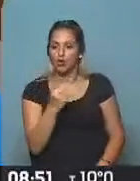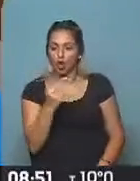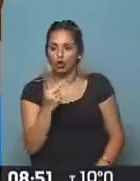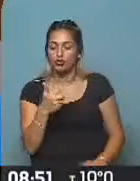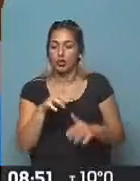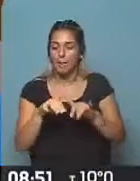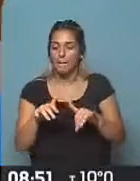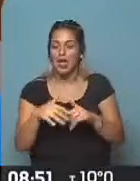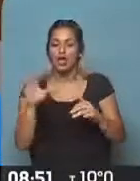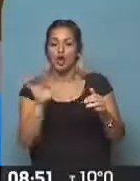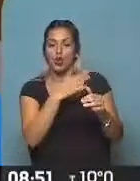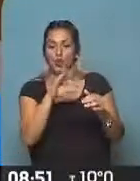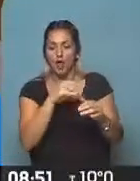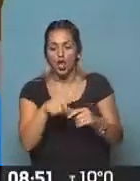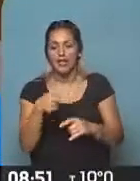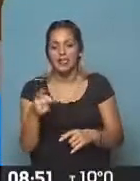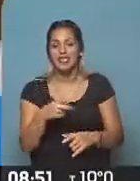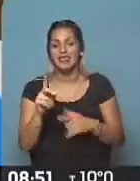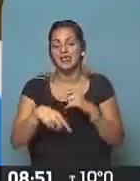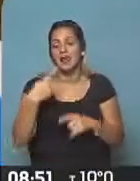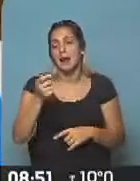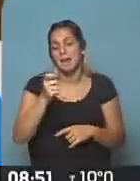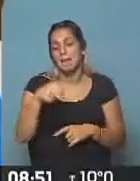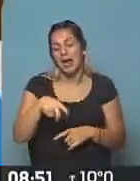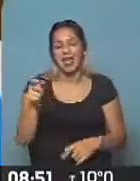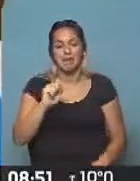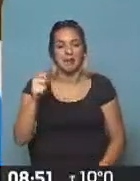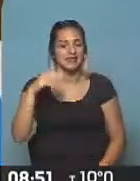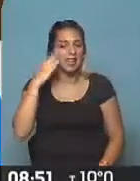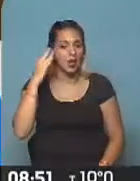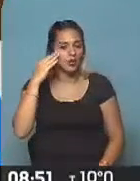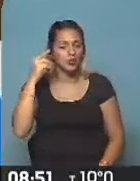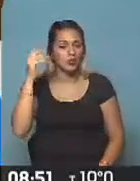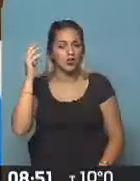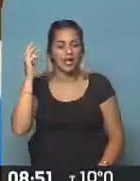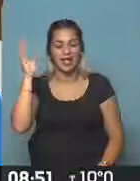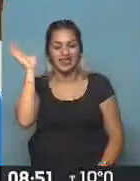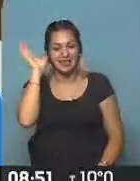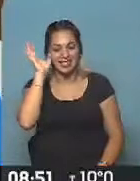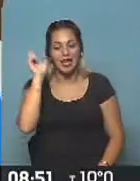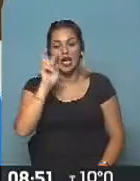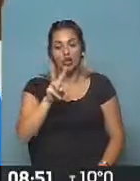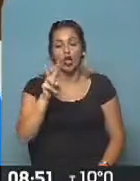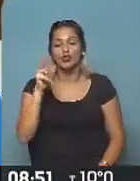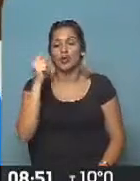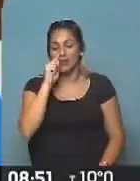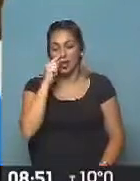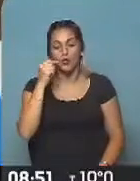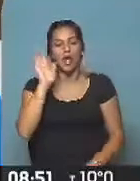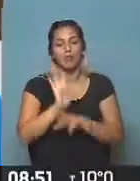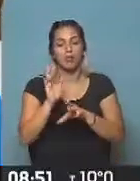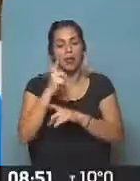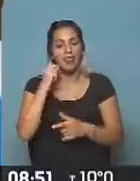art y no y para prepararnos al mes de la cultura italiana que es junio siempre el 2 de junio nosotros celebramos el día de italia